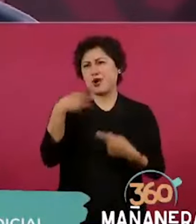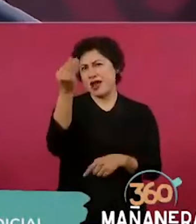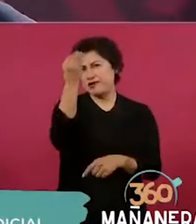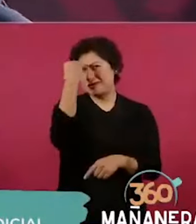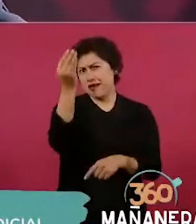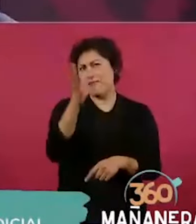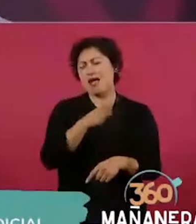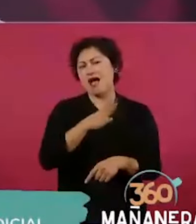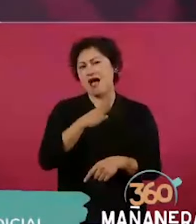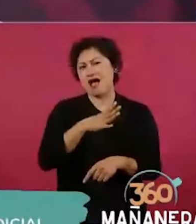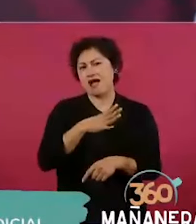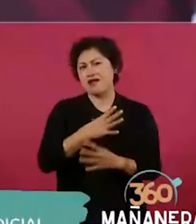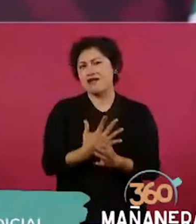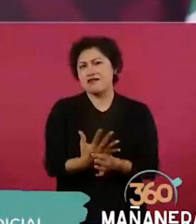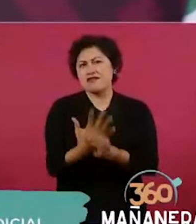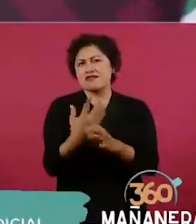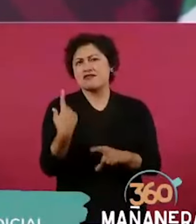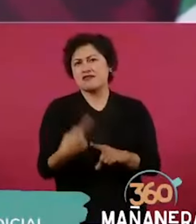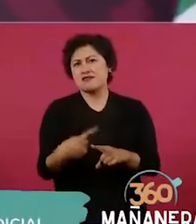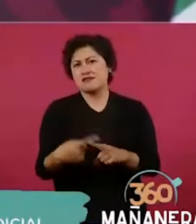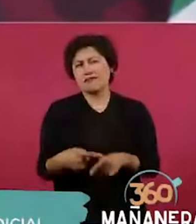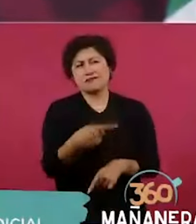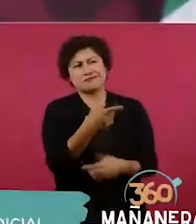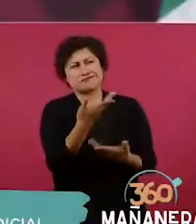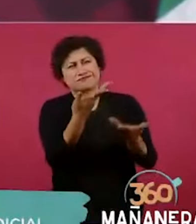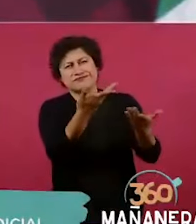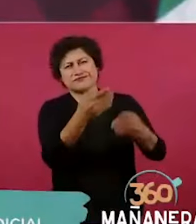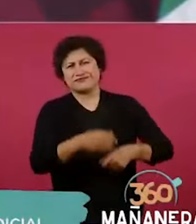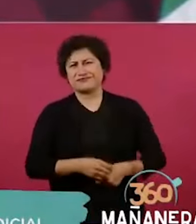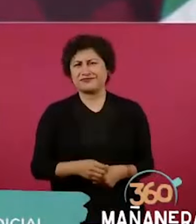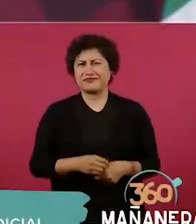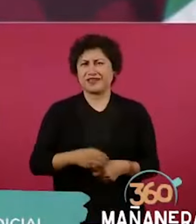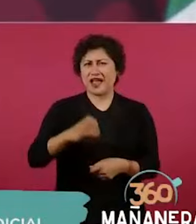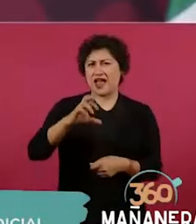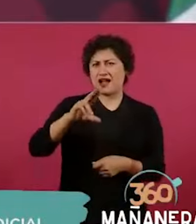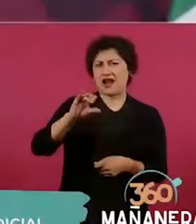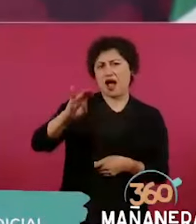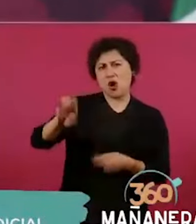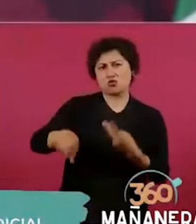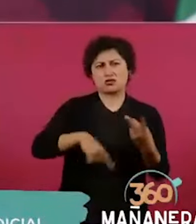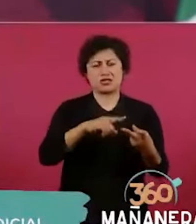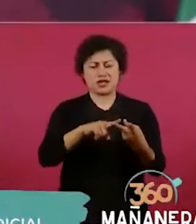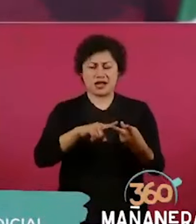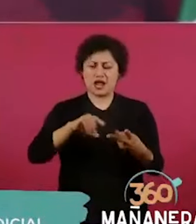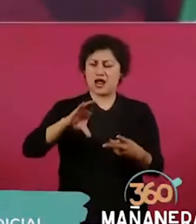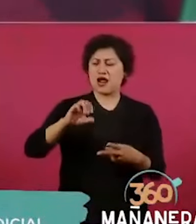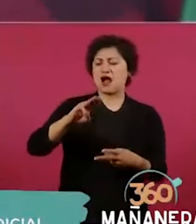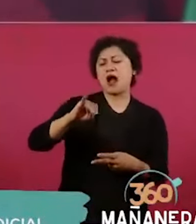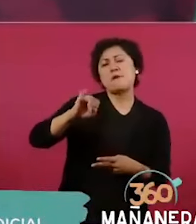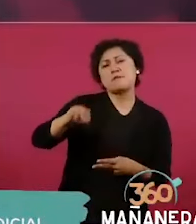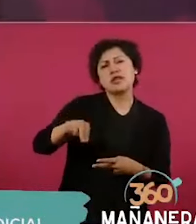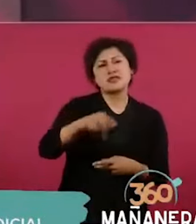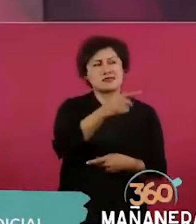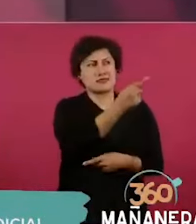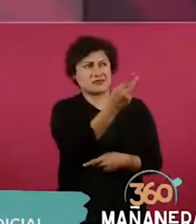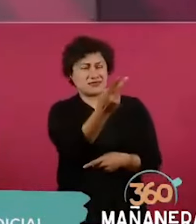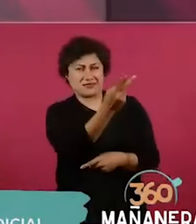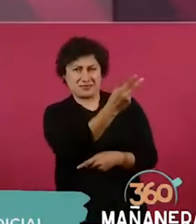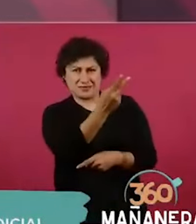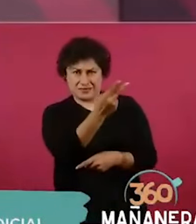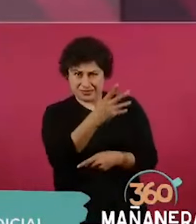pero lo dicen krause y Aguilar camín que suponen que se